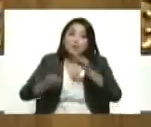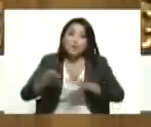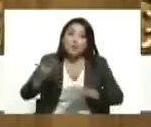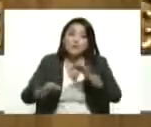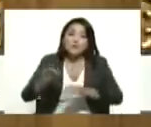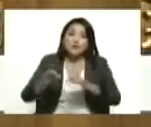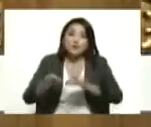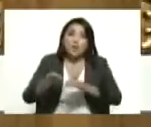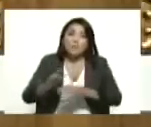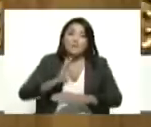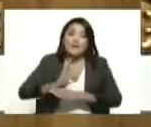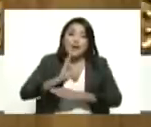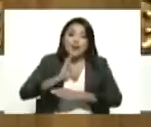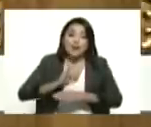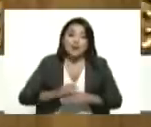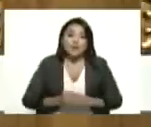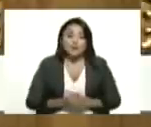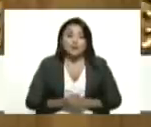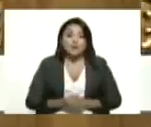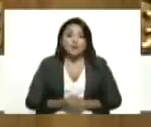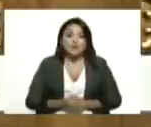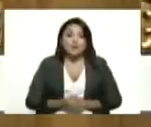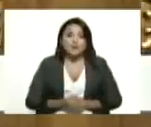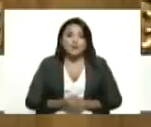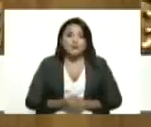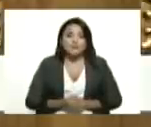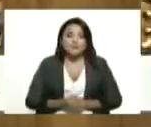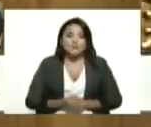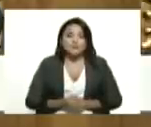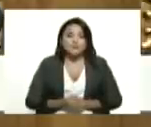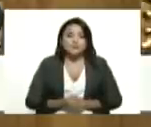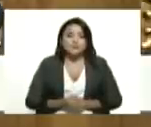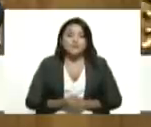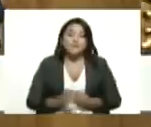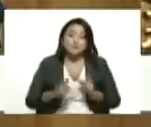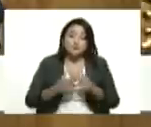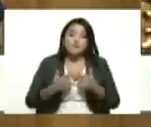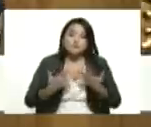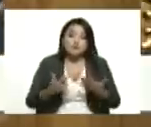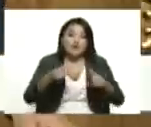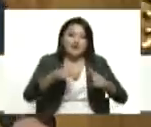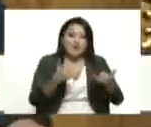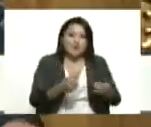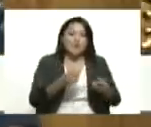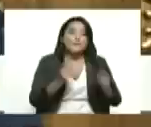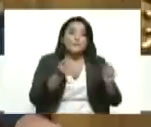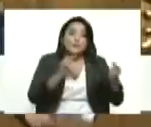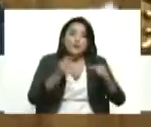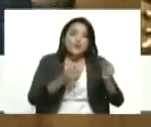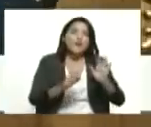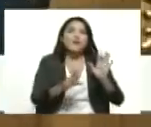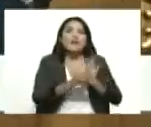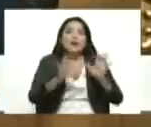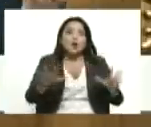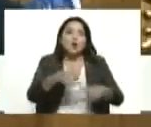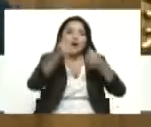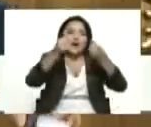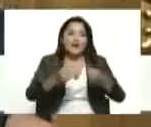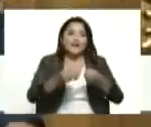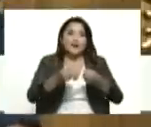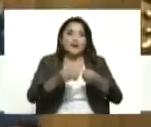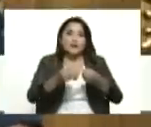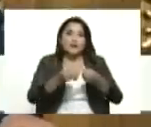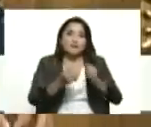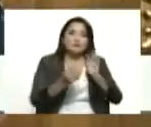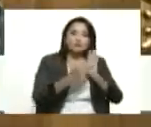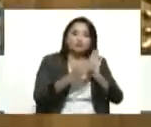el juicio penal. Por eso hablamos de una ley orgánica que va a permitir desarrollar principios de esta Constitución.